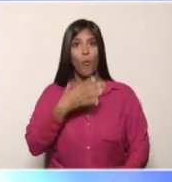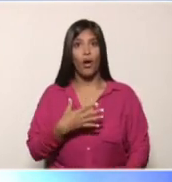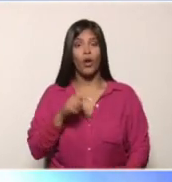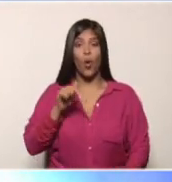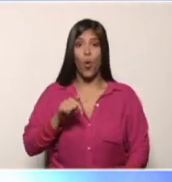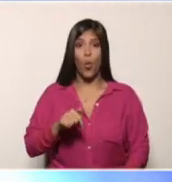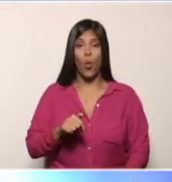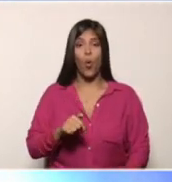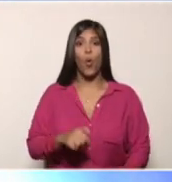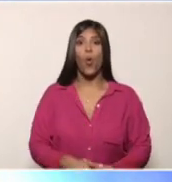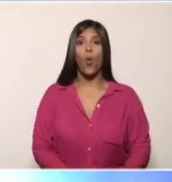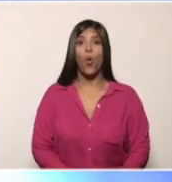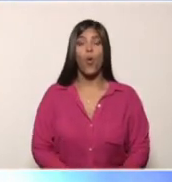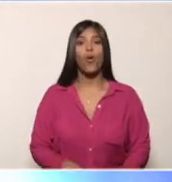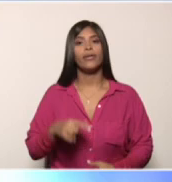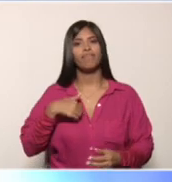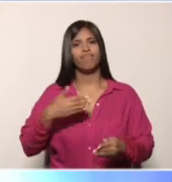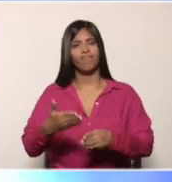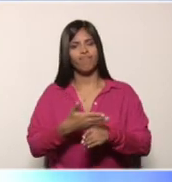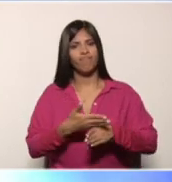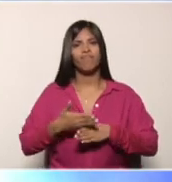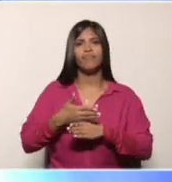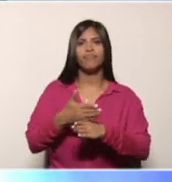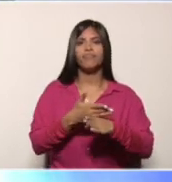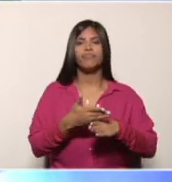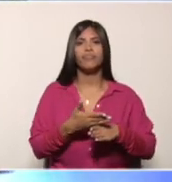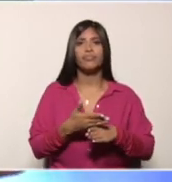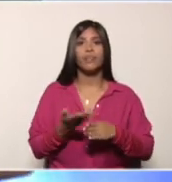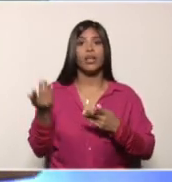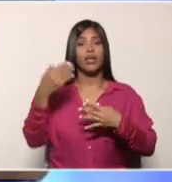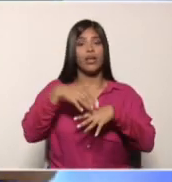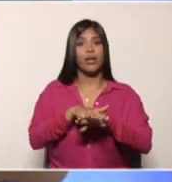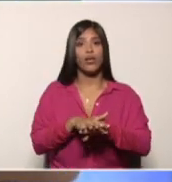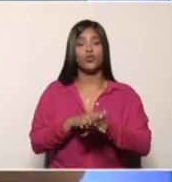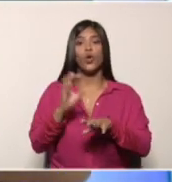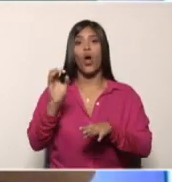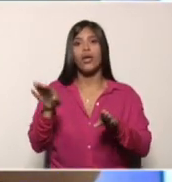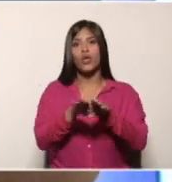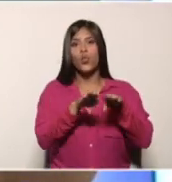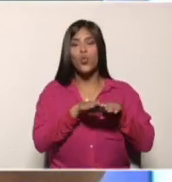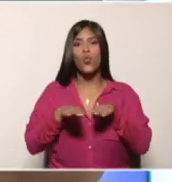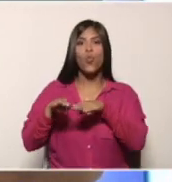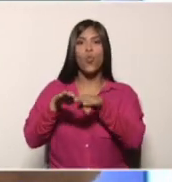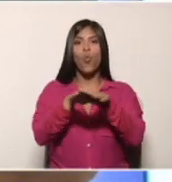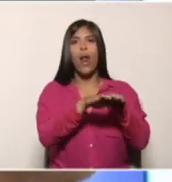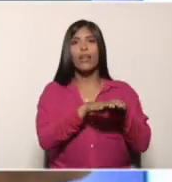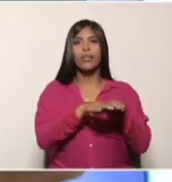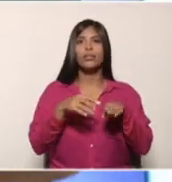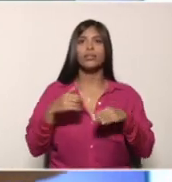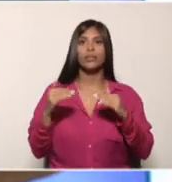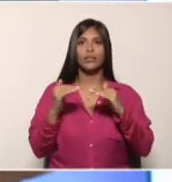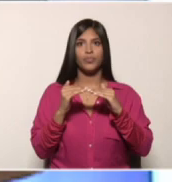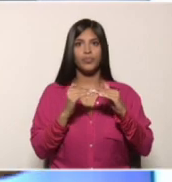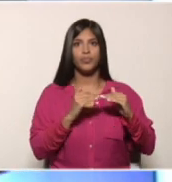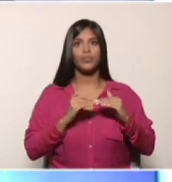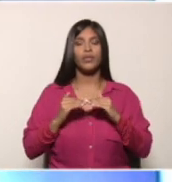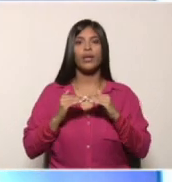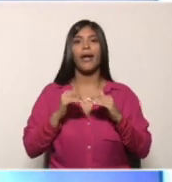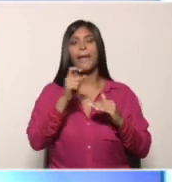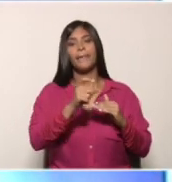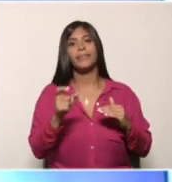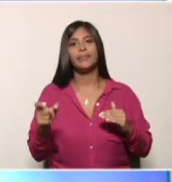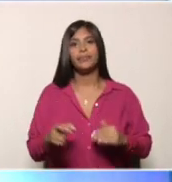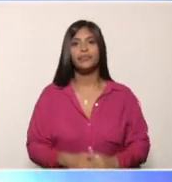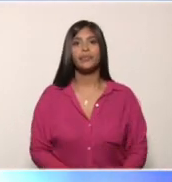hoy vamos a estar socializando temas sobre inclusión e igualdad social. Vamos a empezar con nuestro vocabulario